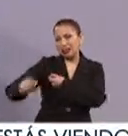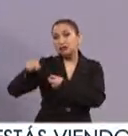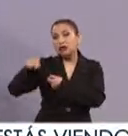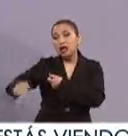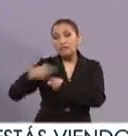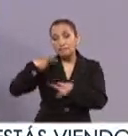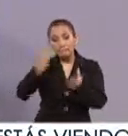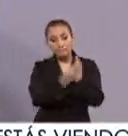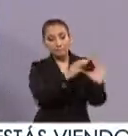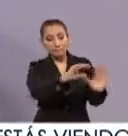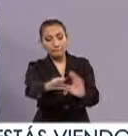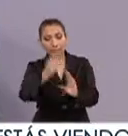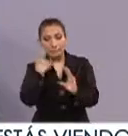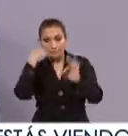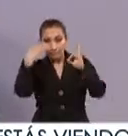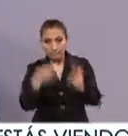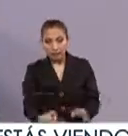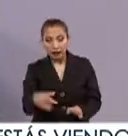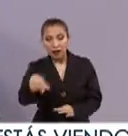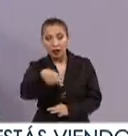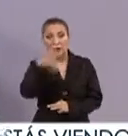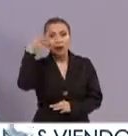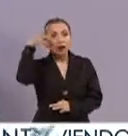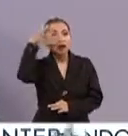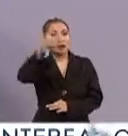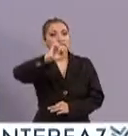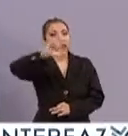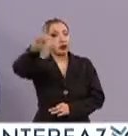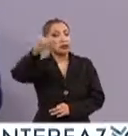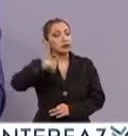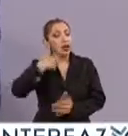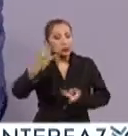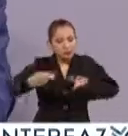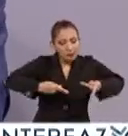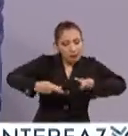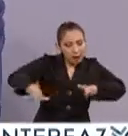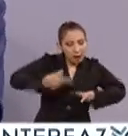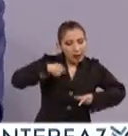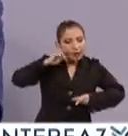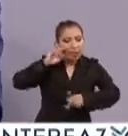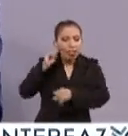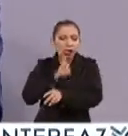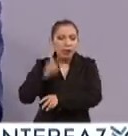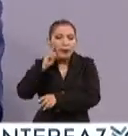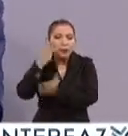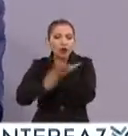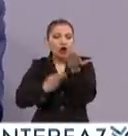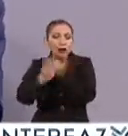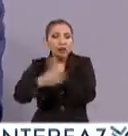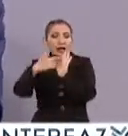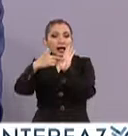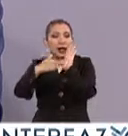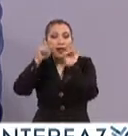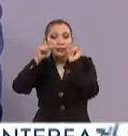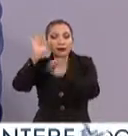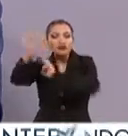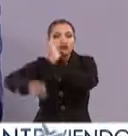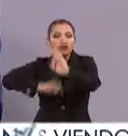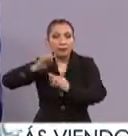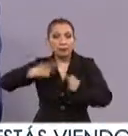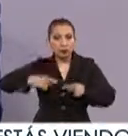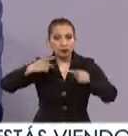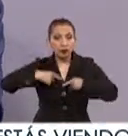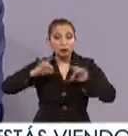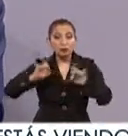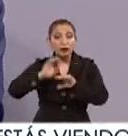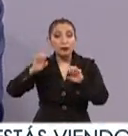que prepara académicamente a los profesionales que diseñan y ponen en práctica los programas y protocolos de atención a la